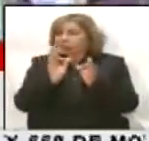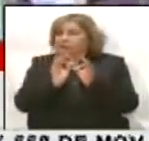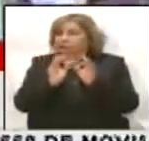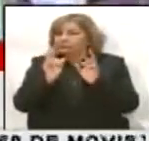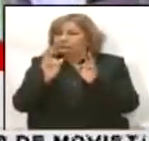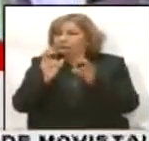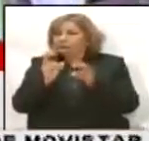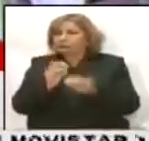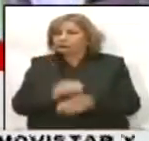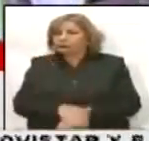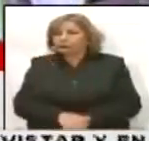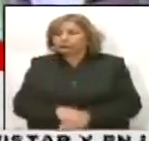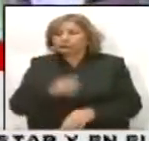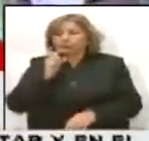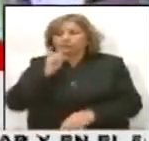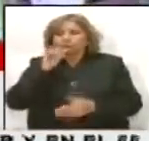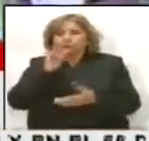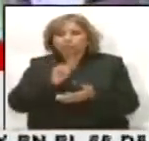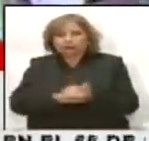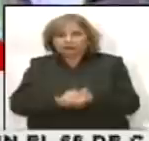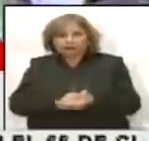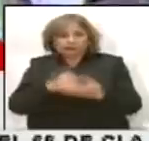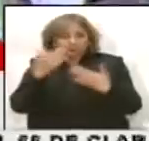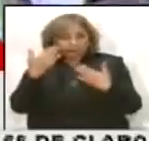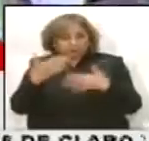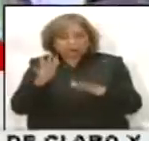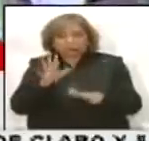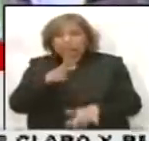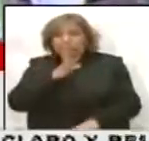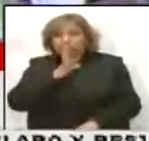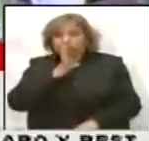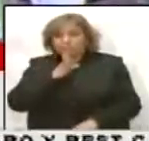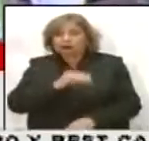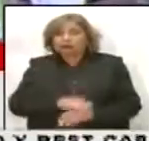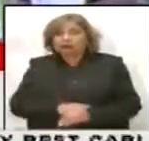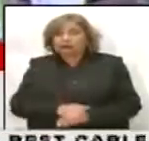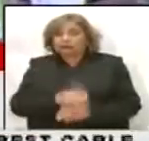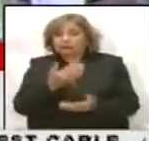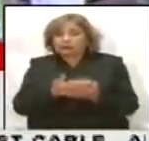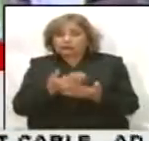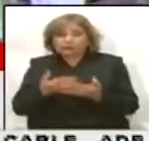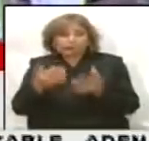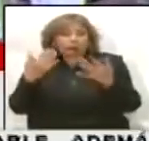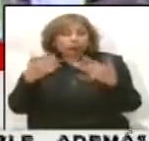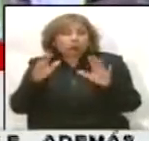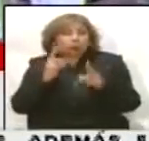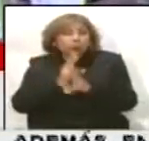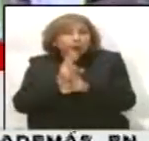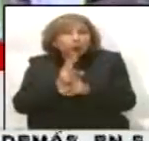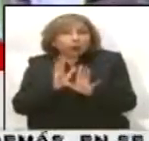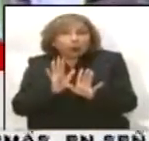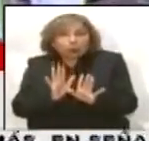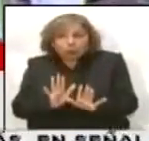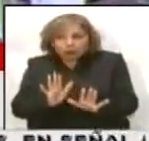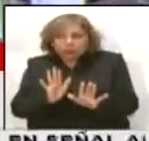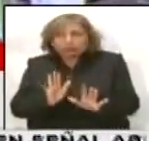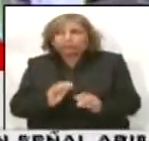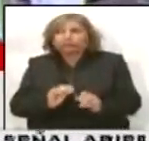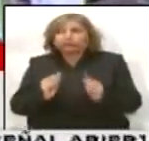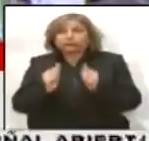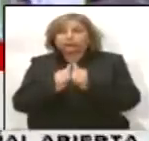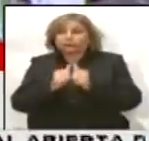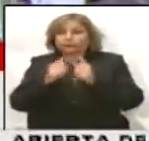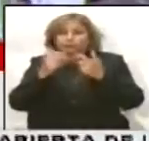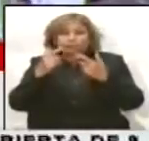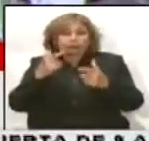o el tema, presidenta, es que ya cuando hablamos de cosas tan delicadas como una acusación por apología al